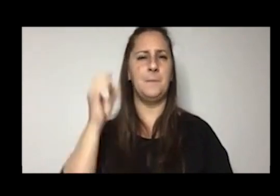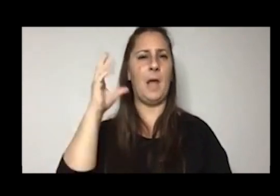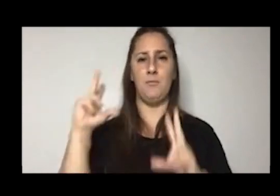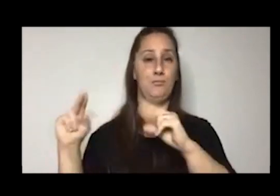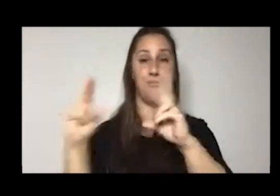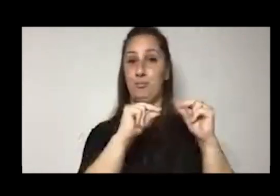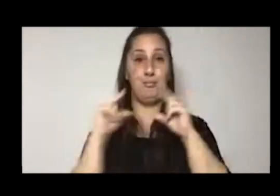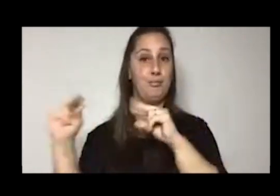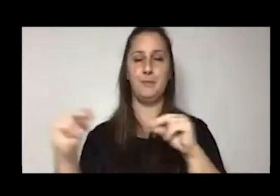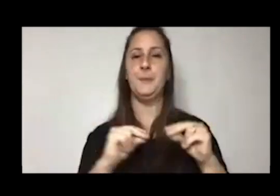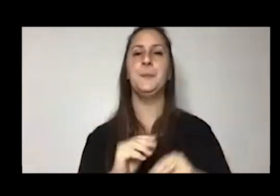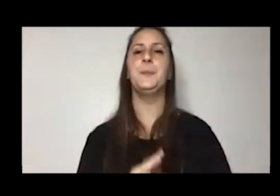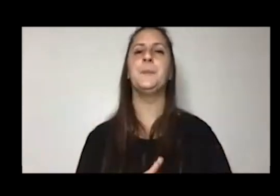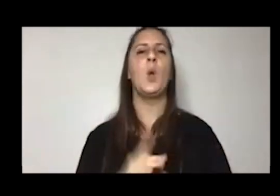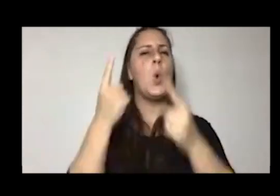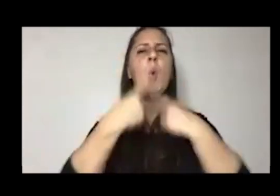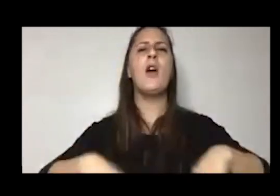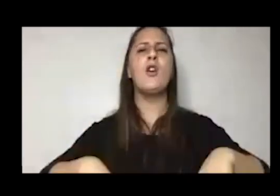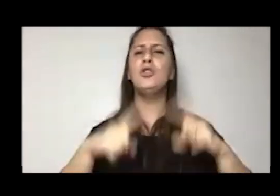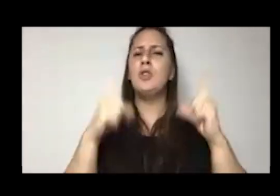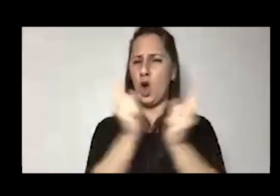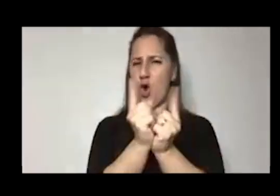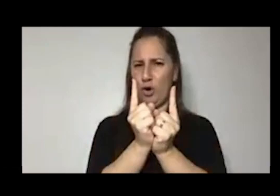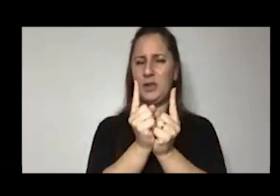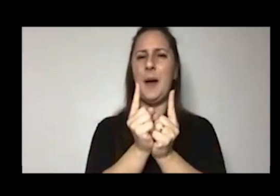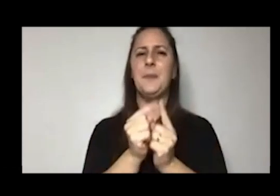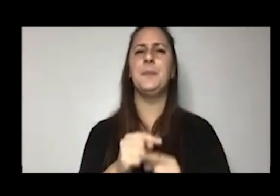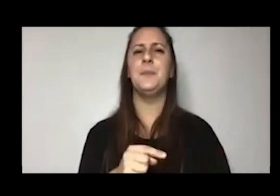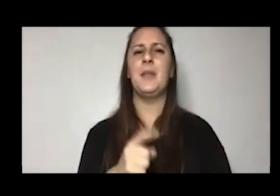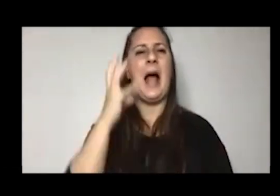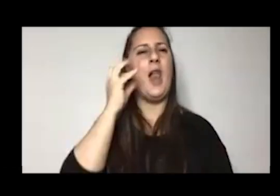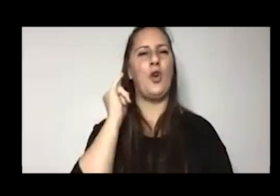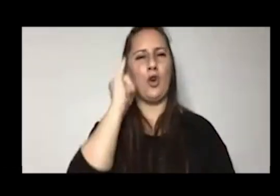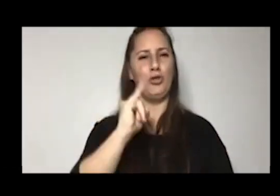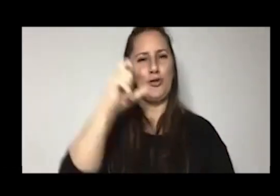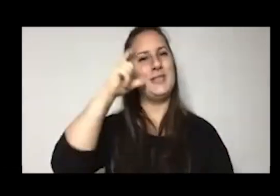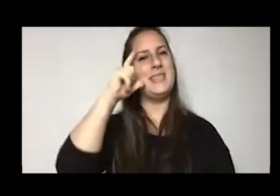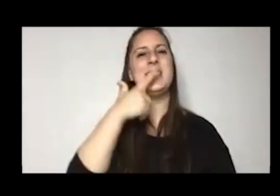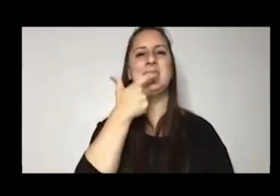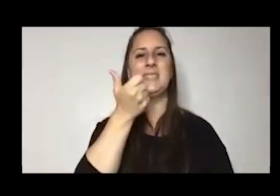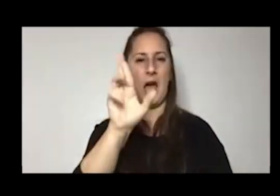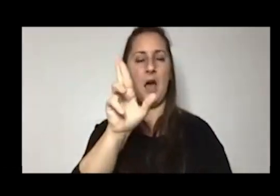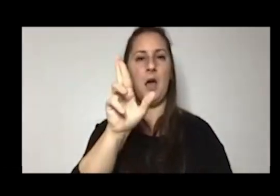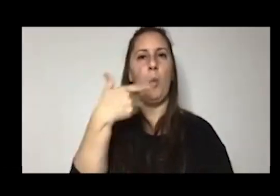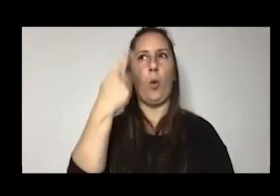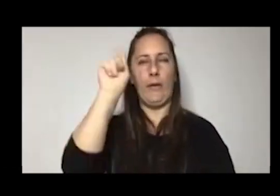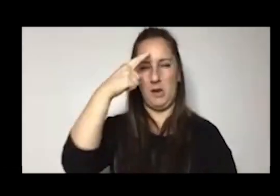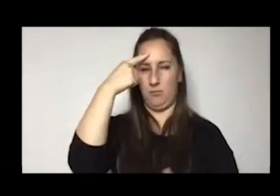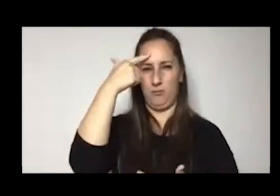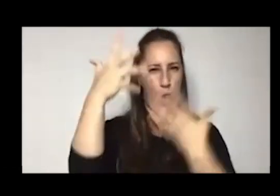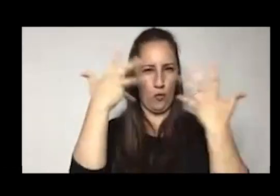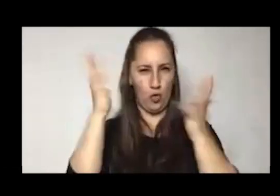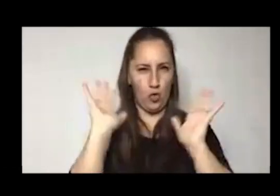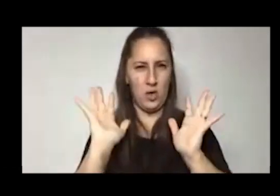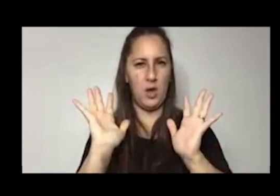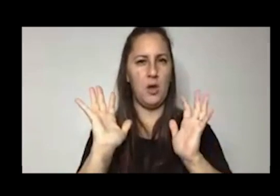una cosita corta para sintetizar algo que decía César y que por ahí se prestó a confusión por algún compañero que se puede